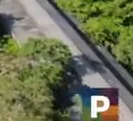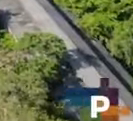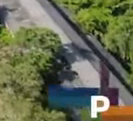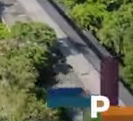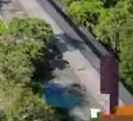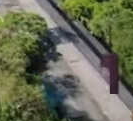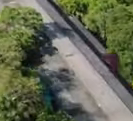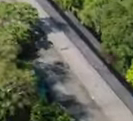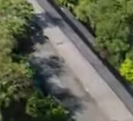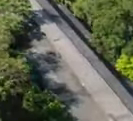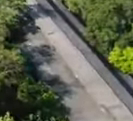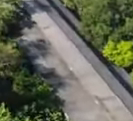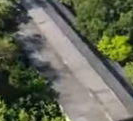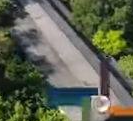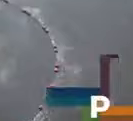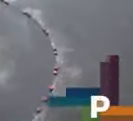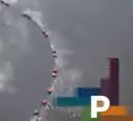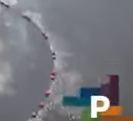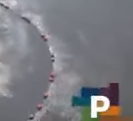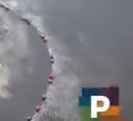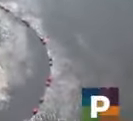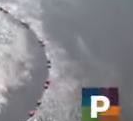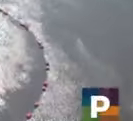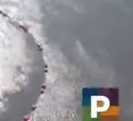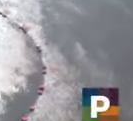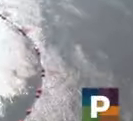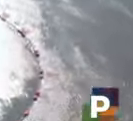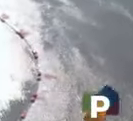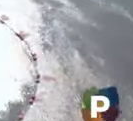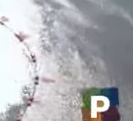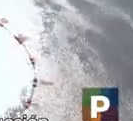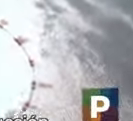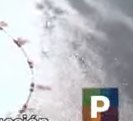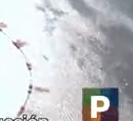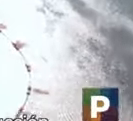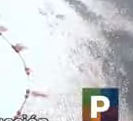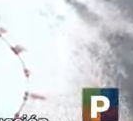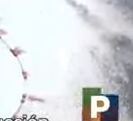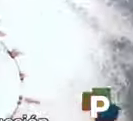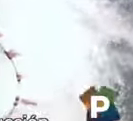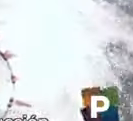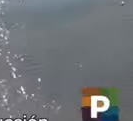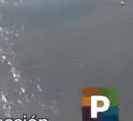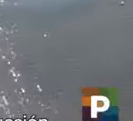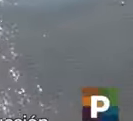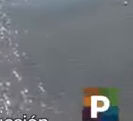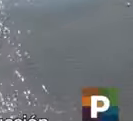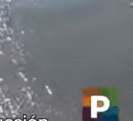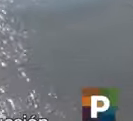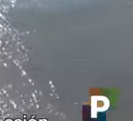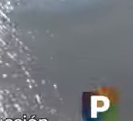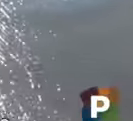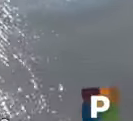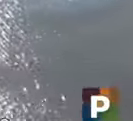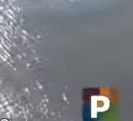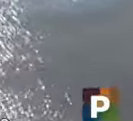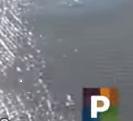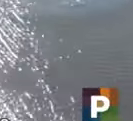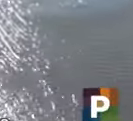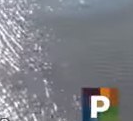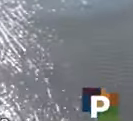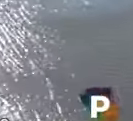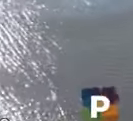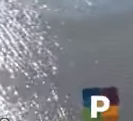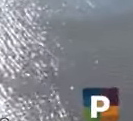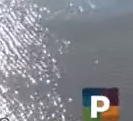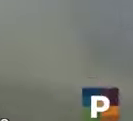21 de junio de 2021. En el puerto de Coatzacoalcos, continúan los trabajos de dragado de construcción para la